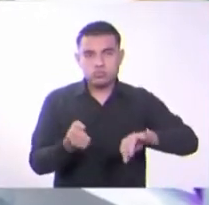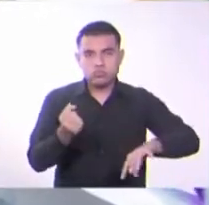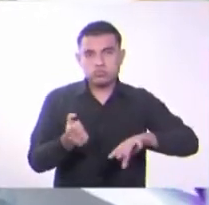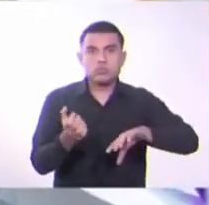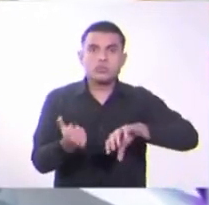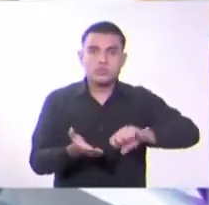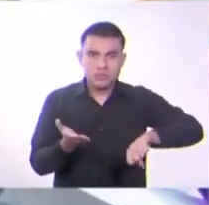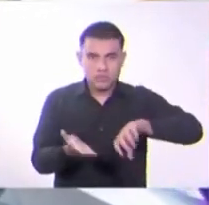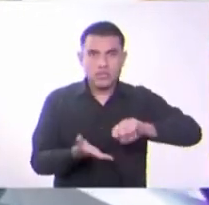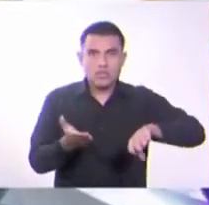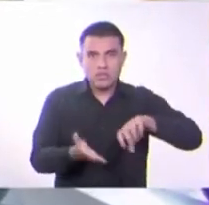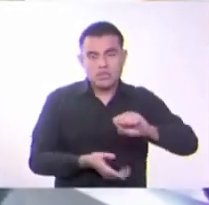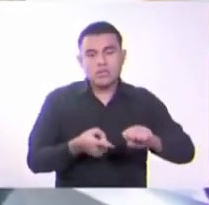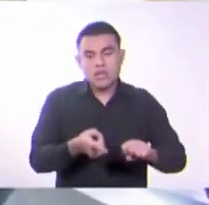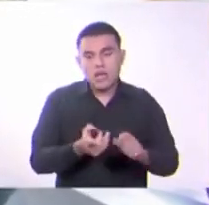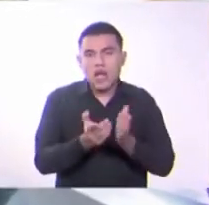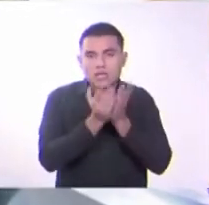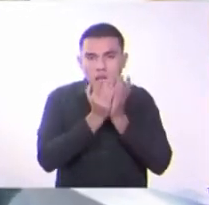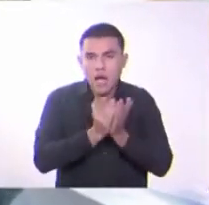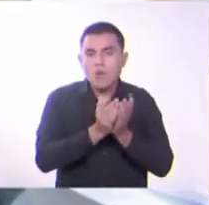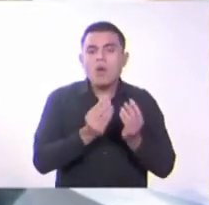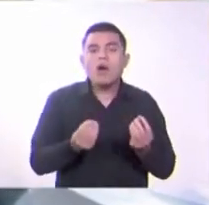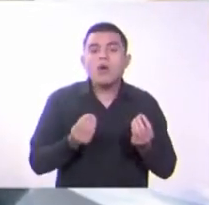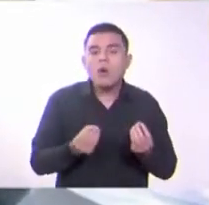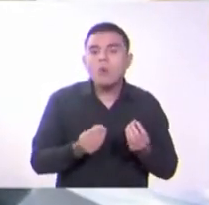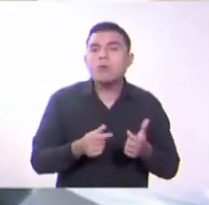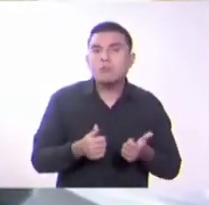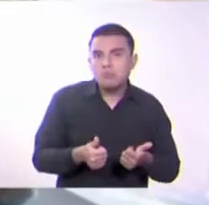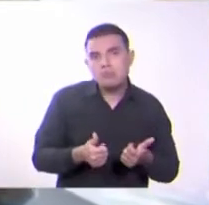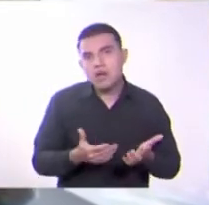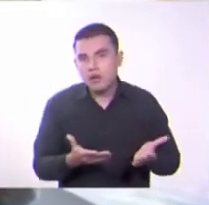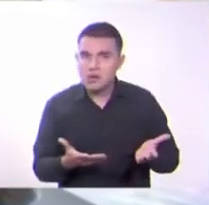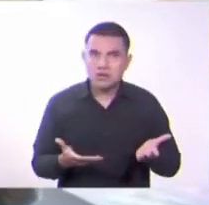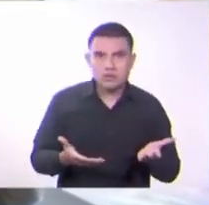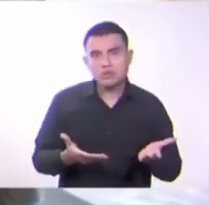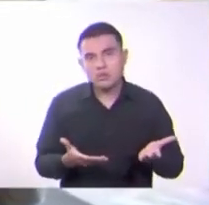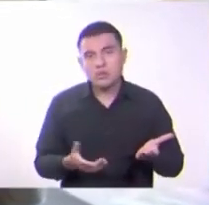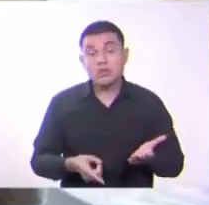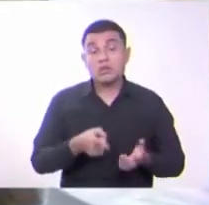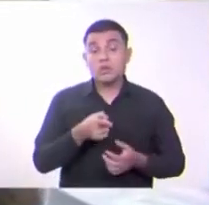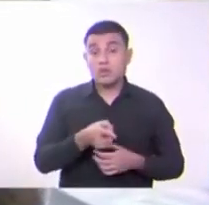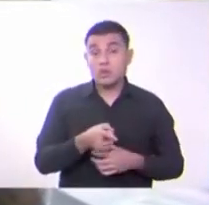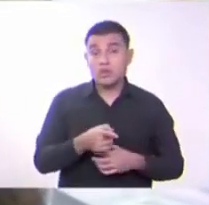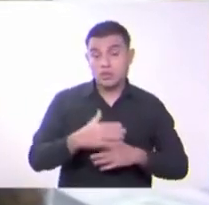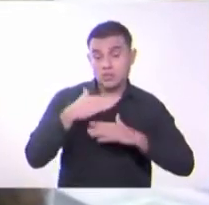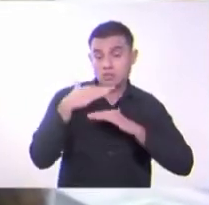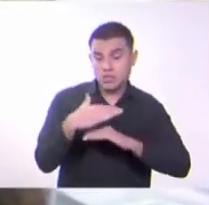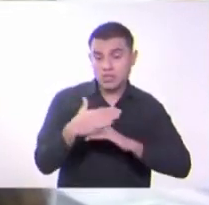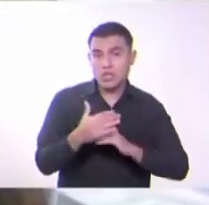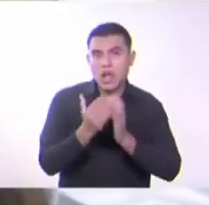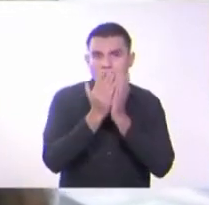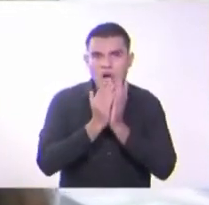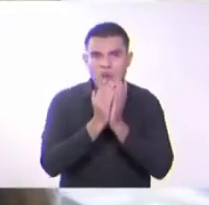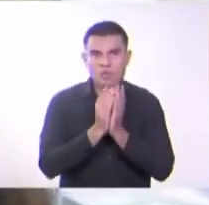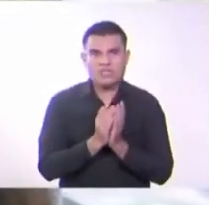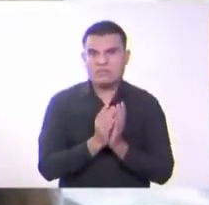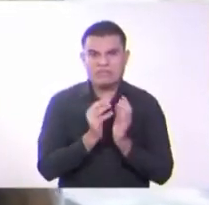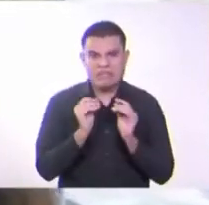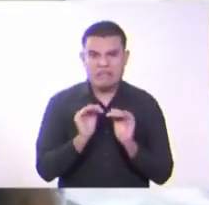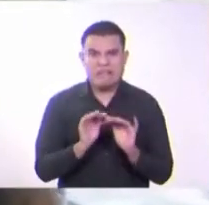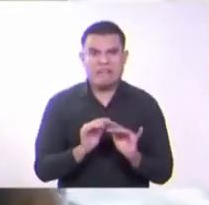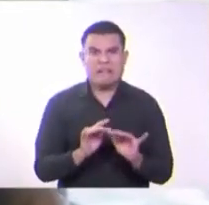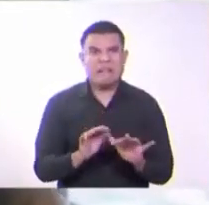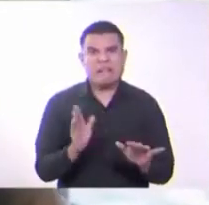la calidad de las aguas. La medida de este determina si el agua está contaminada.